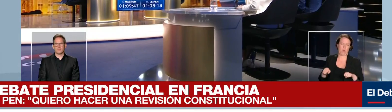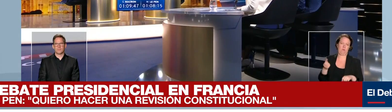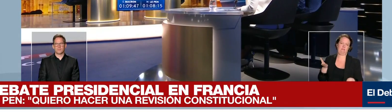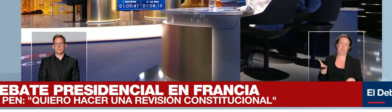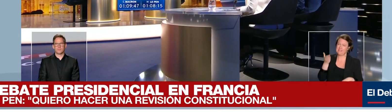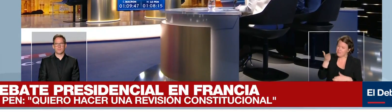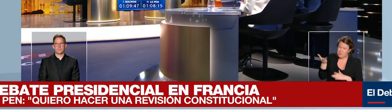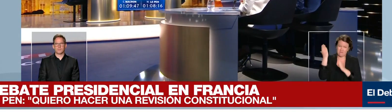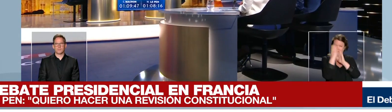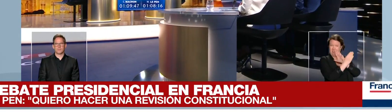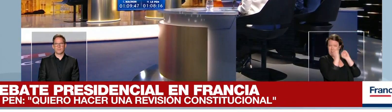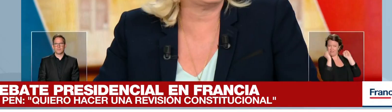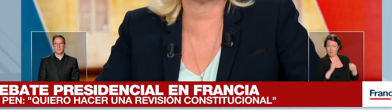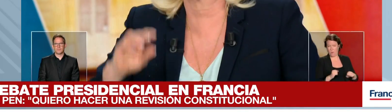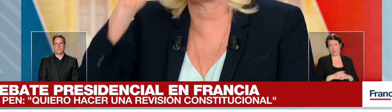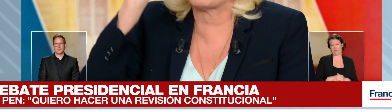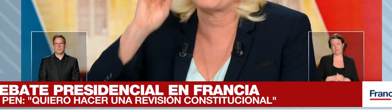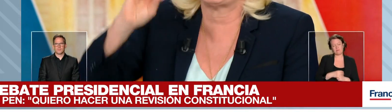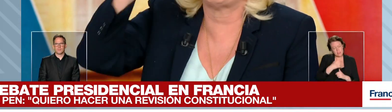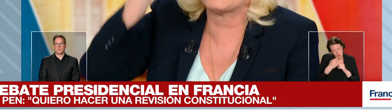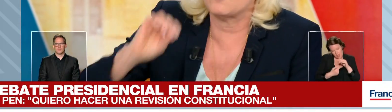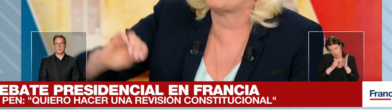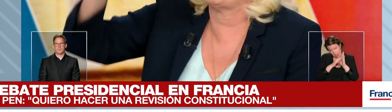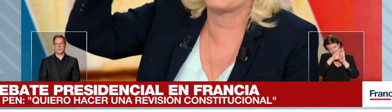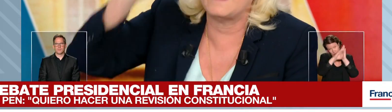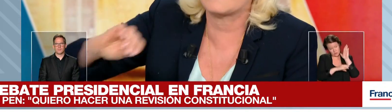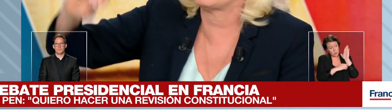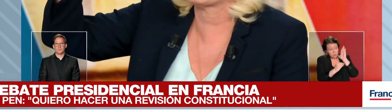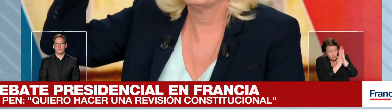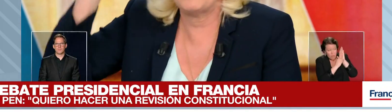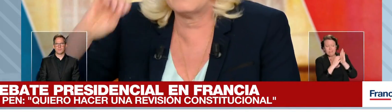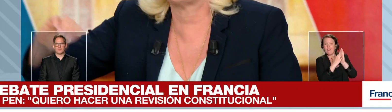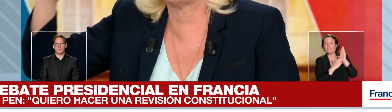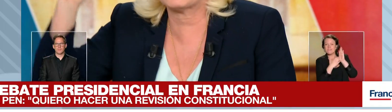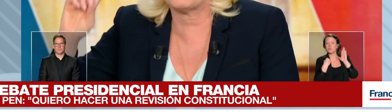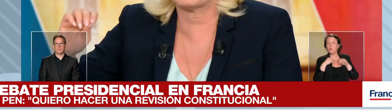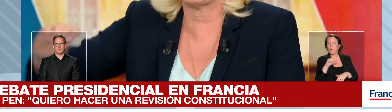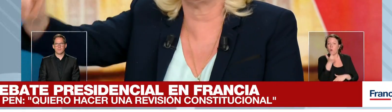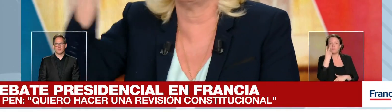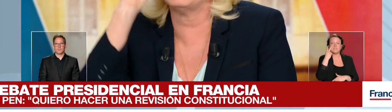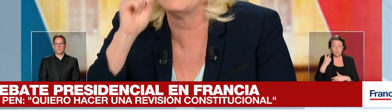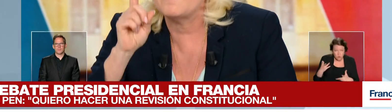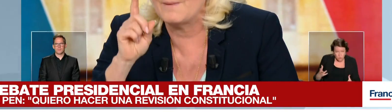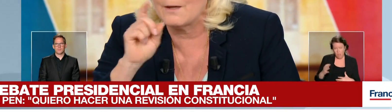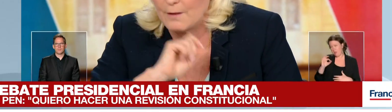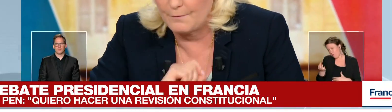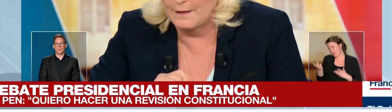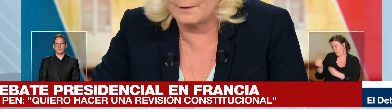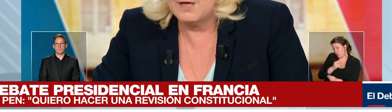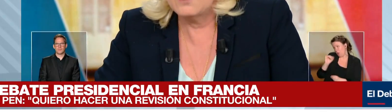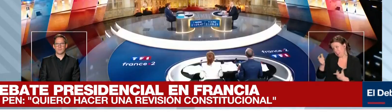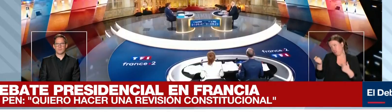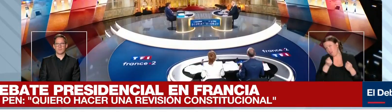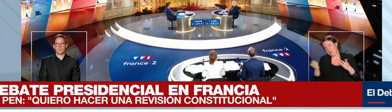Constitución. Y le recuerdo que en nuestra Constitución dice que la soberanía le pertenece al pueblo y que la ejerce por la vía de